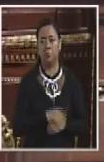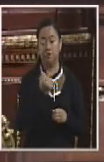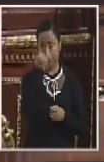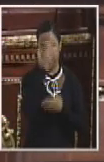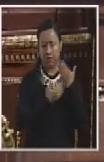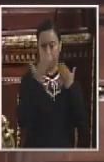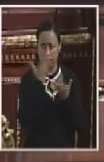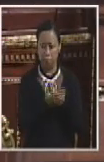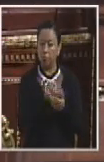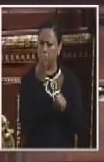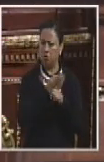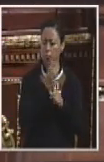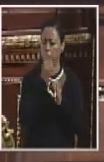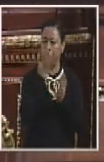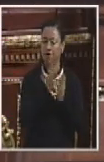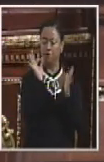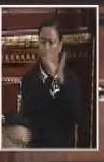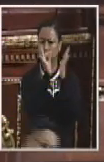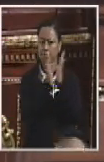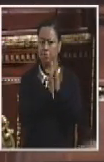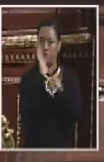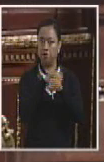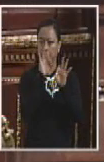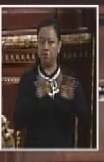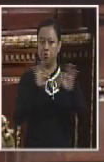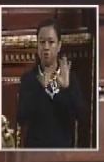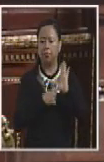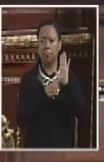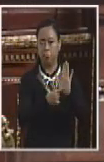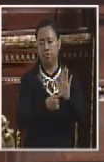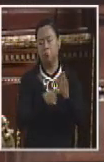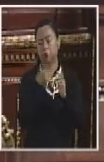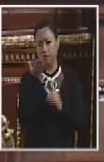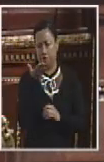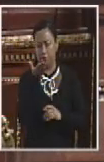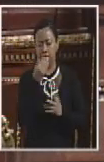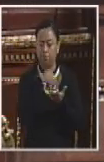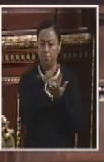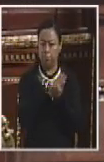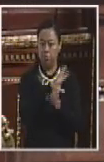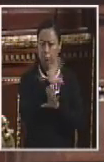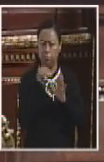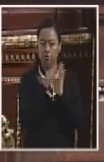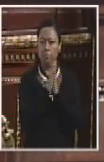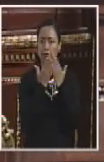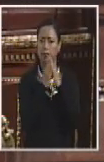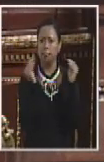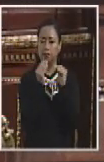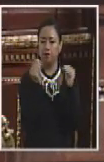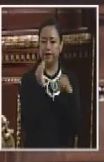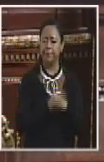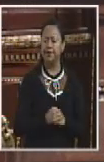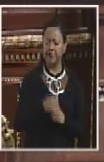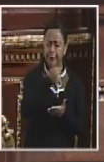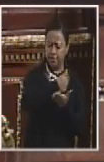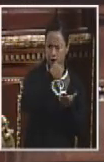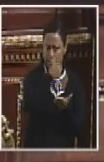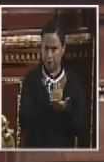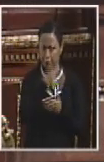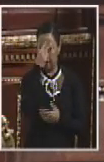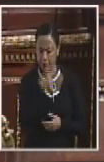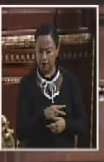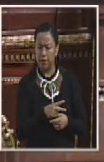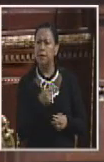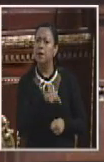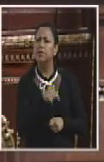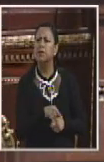datos relevantes solicito se integren en el Diario de los Debates. La Ciudad de México está en alto estrés hídrico. El Instituto de